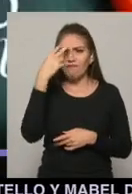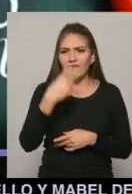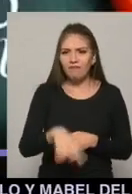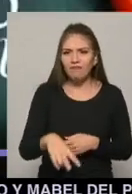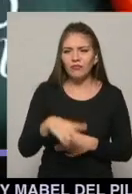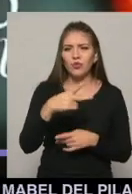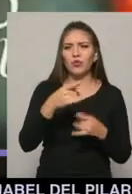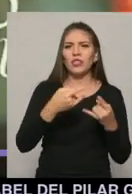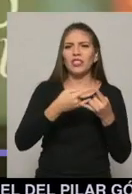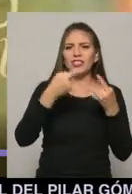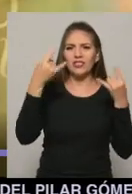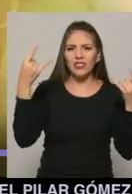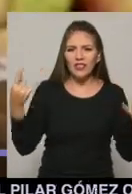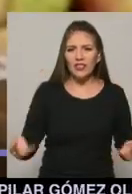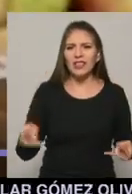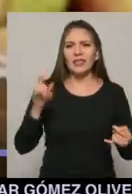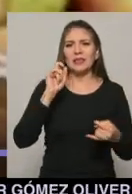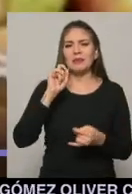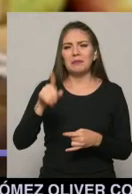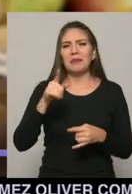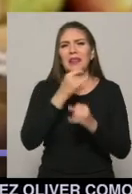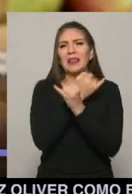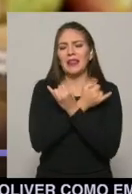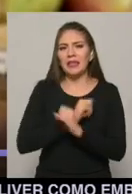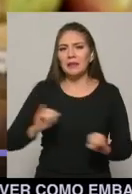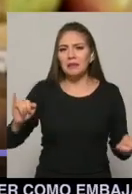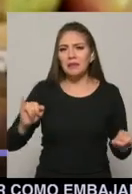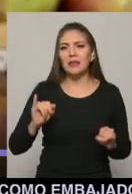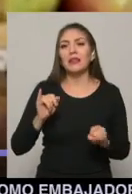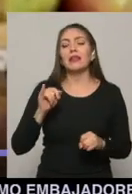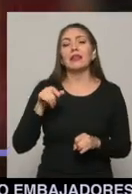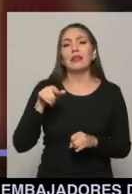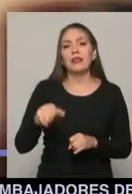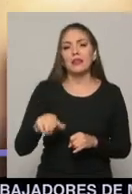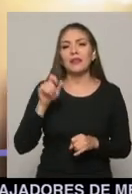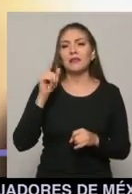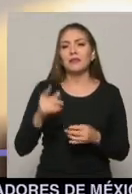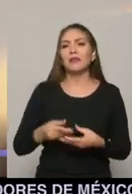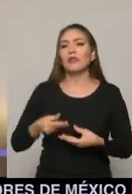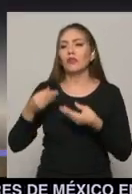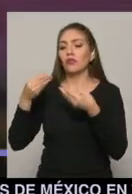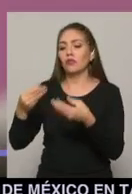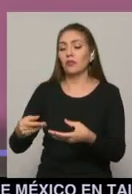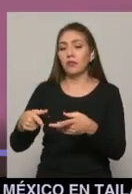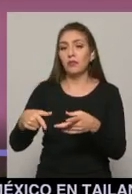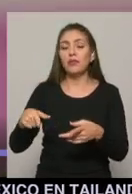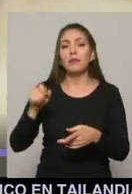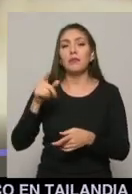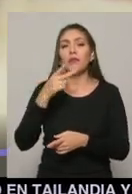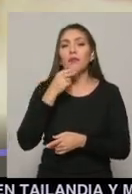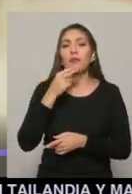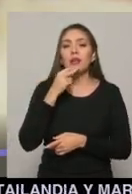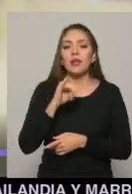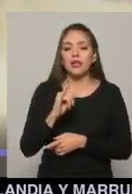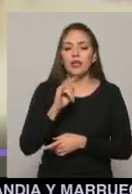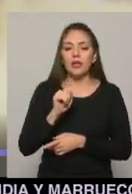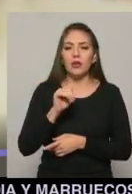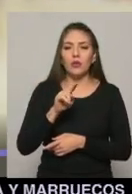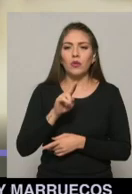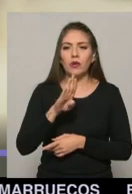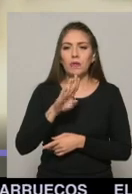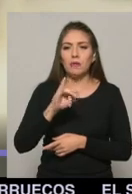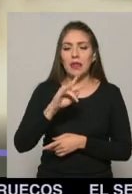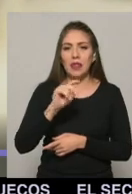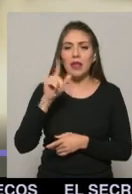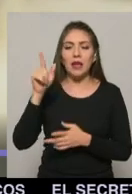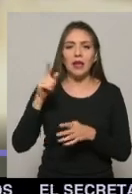¿no? Claro. La consumación de la independencia, un platillo que se le ofrece a Iturbide, en Puebla, precisamente unas monjas que